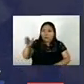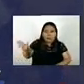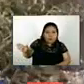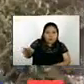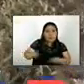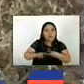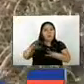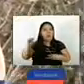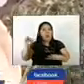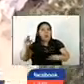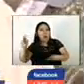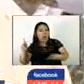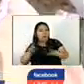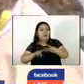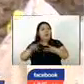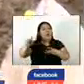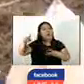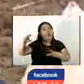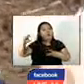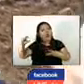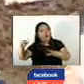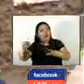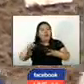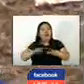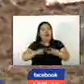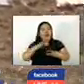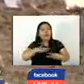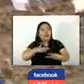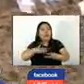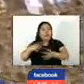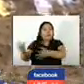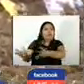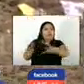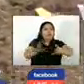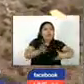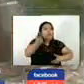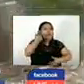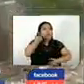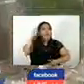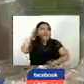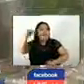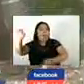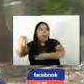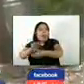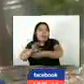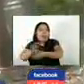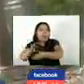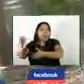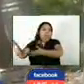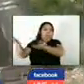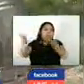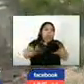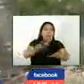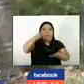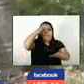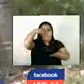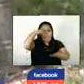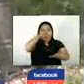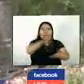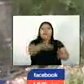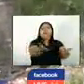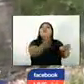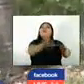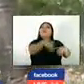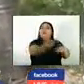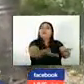y crack. El 63% de la cocaína incautada era traficada desde Ecuador, con destino hacia México, y el 36%